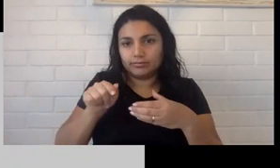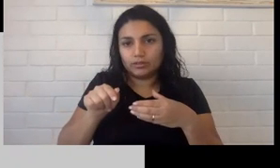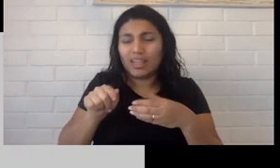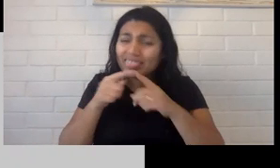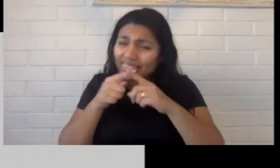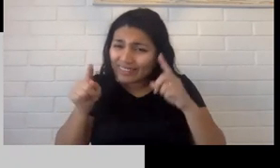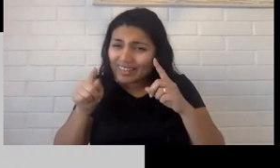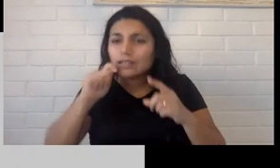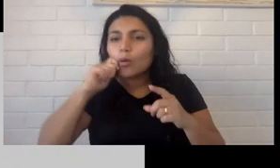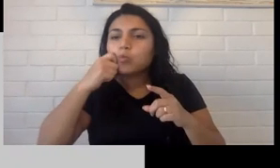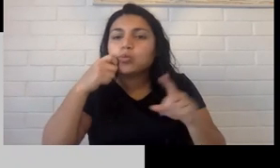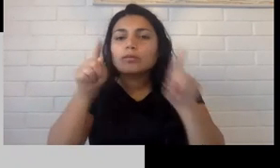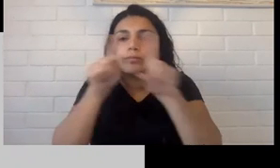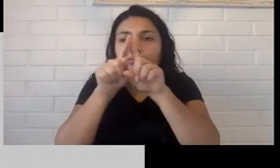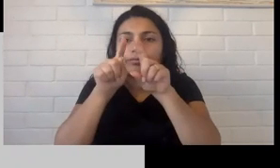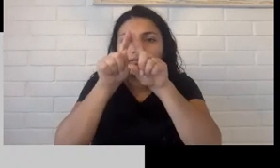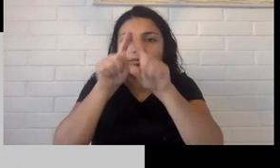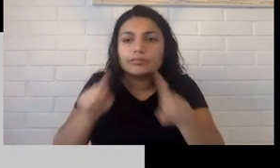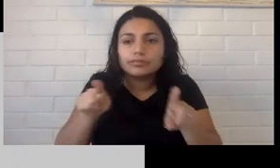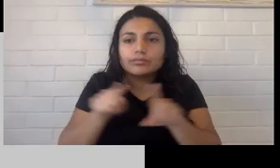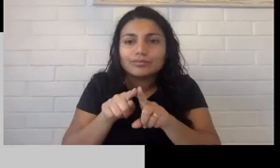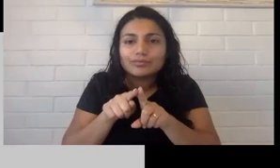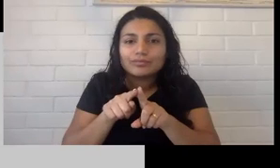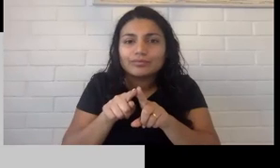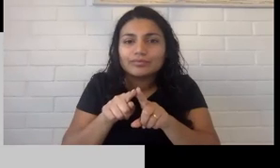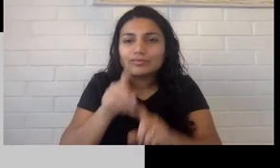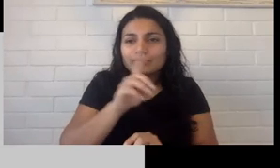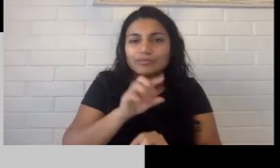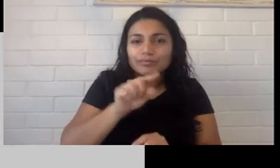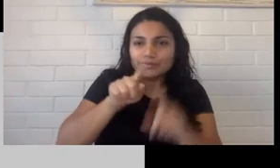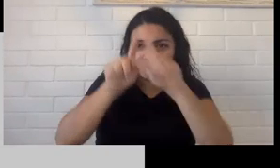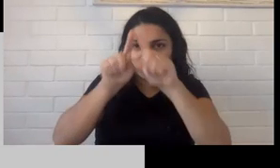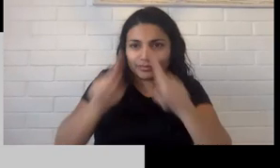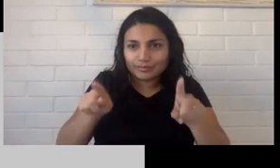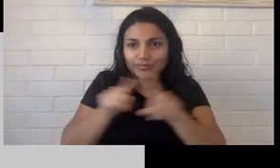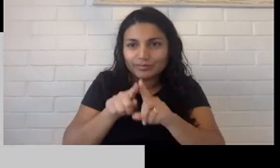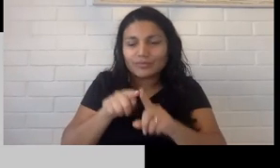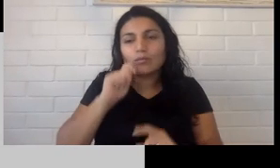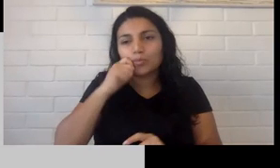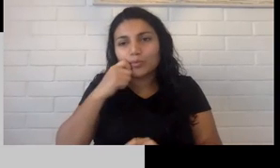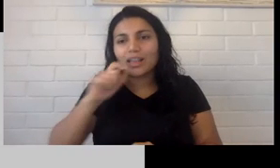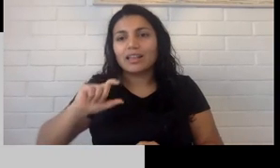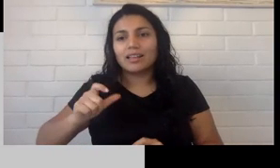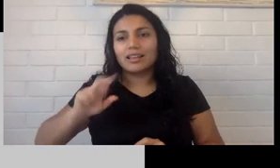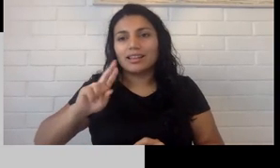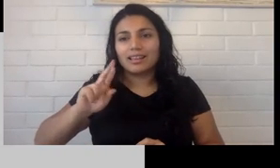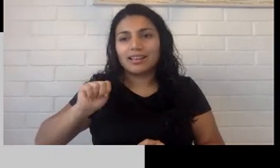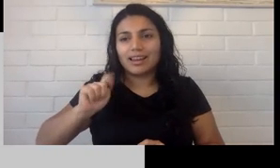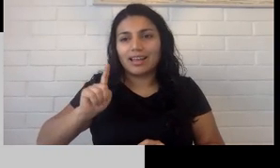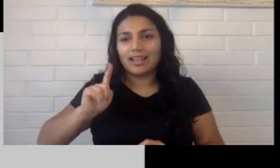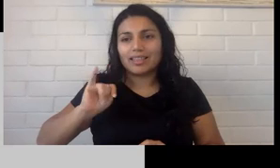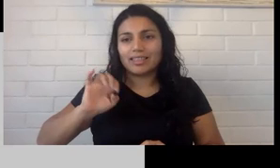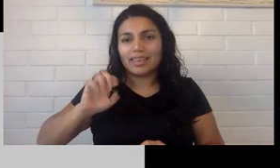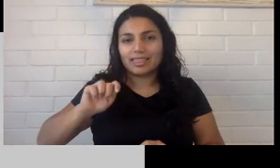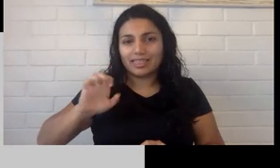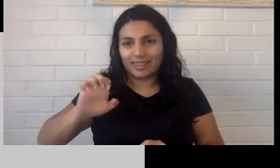triángulo, que es el delta. Delta C es un gradiente de concentración, que en este caso opera hacia